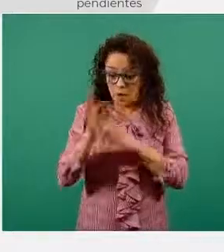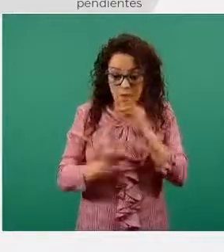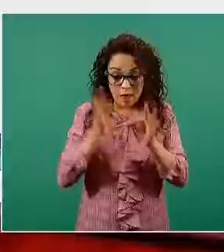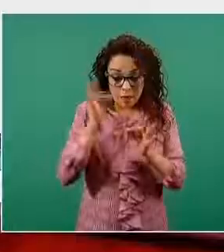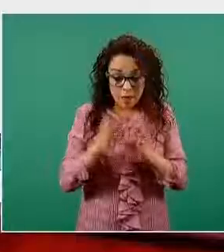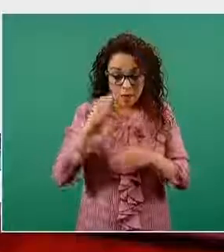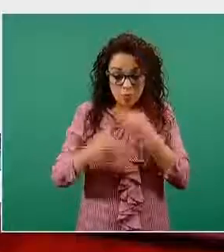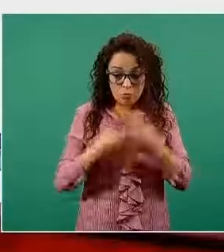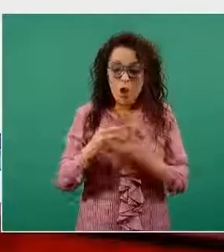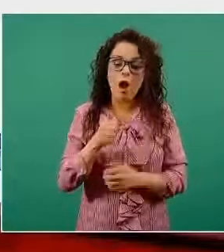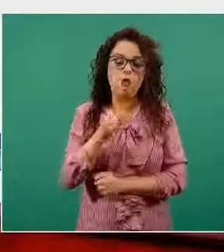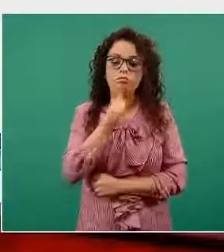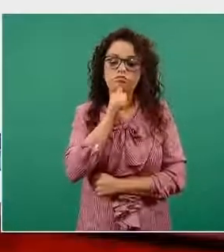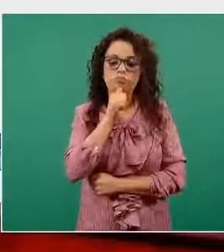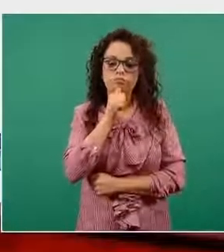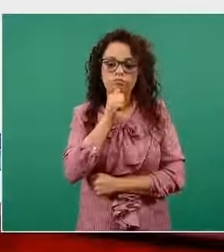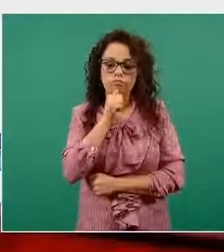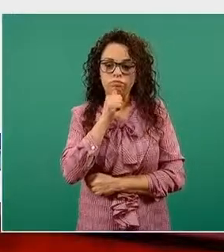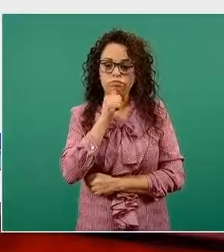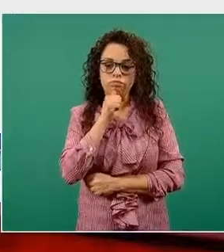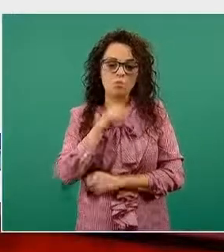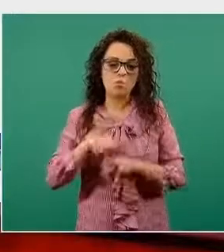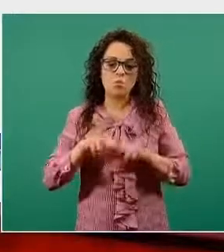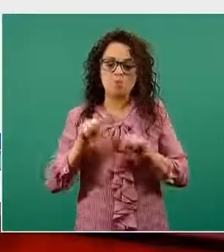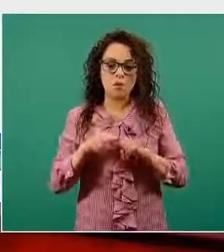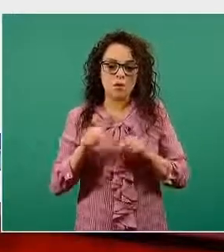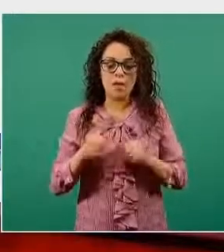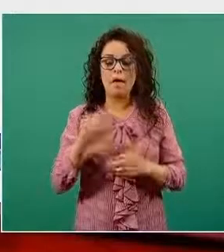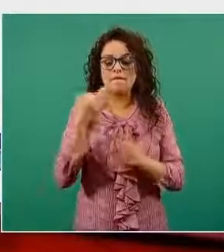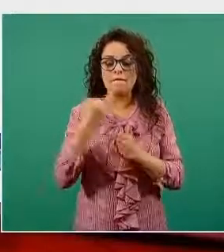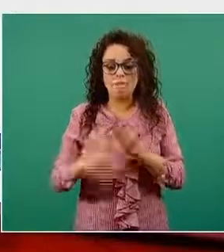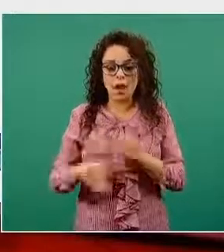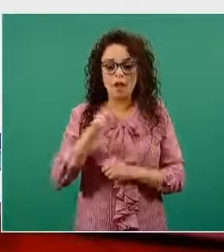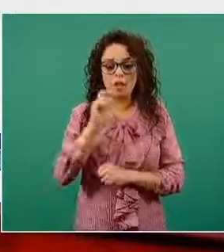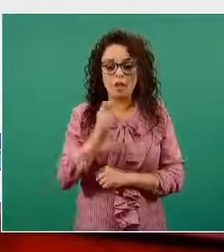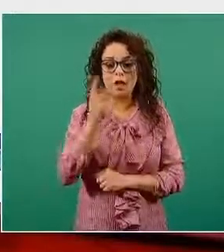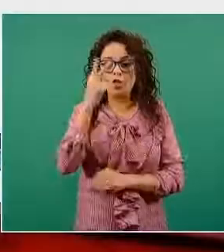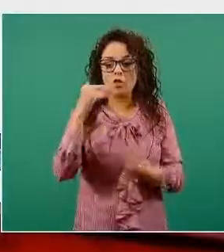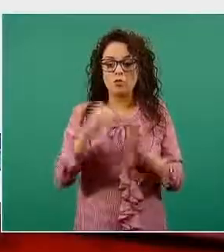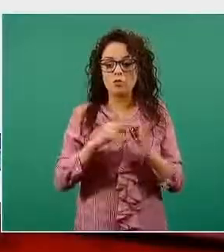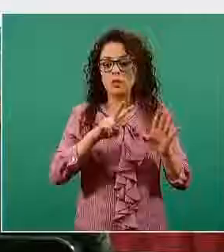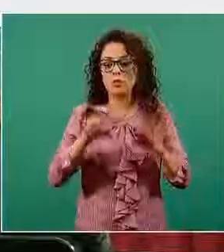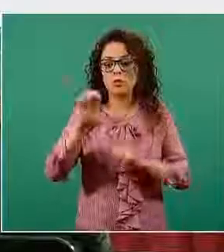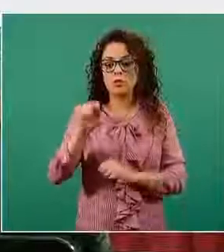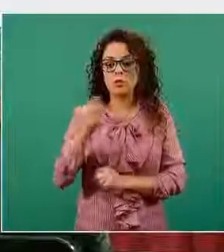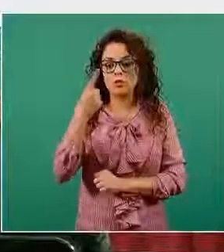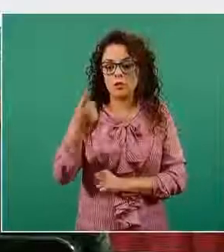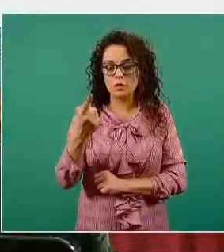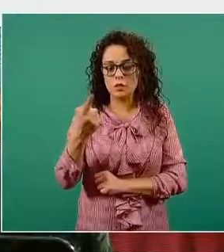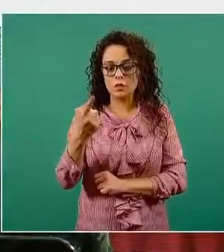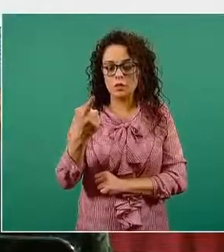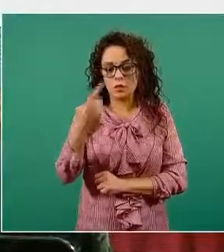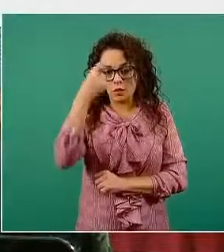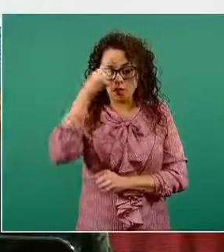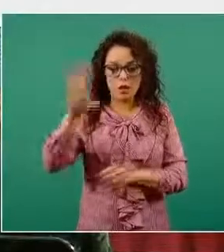y faltan por especificar 2.261 para un total